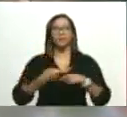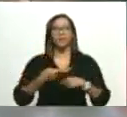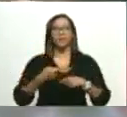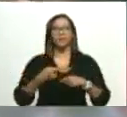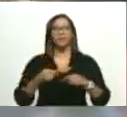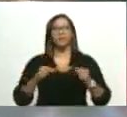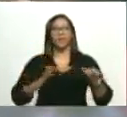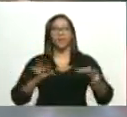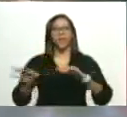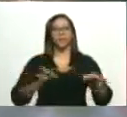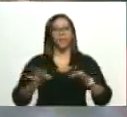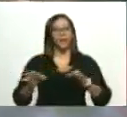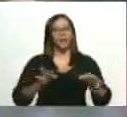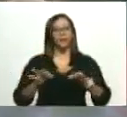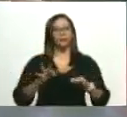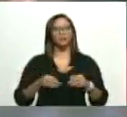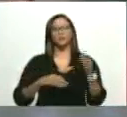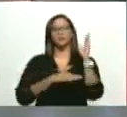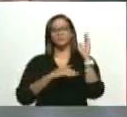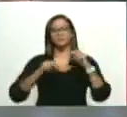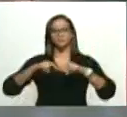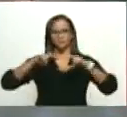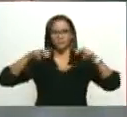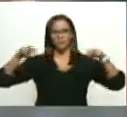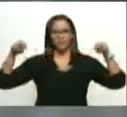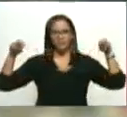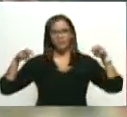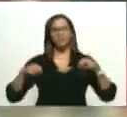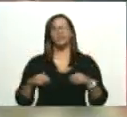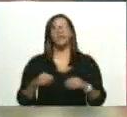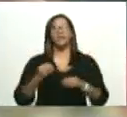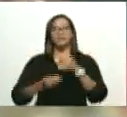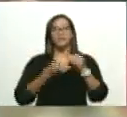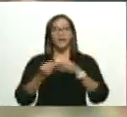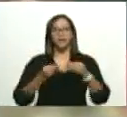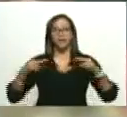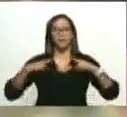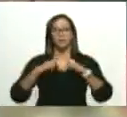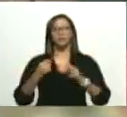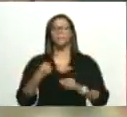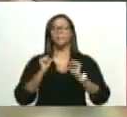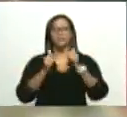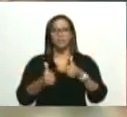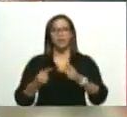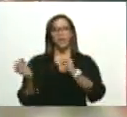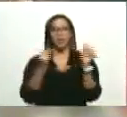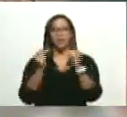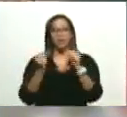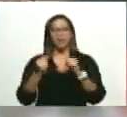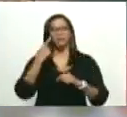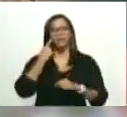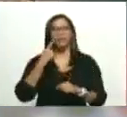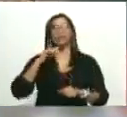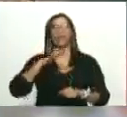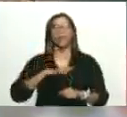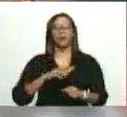Teatro Teresa Carreño. Allí se dará la cita principal a los debates. Fíjate que vamos a